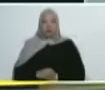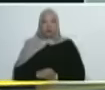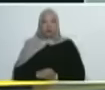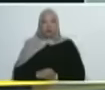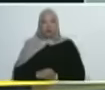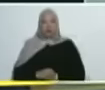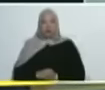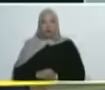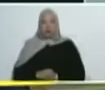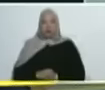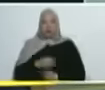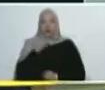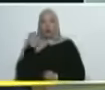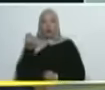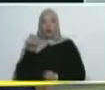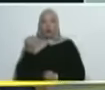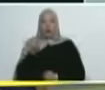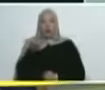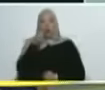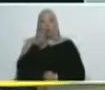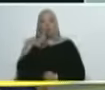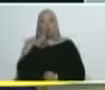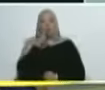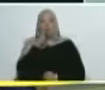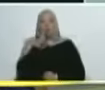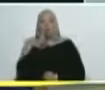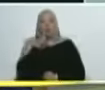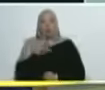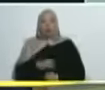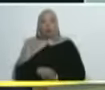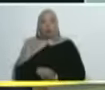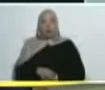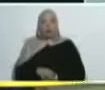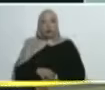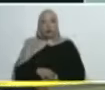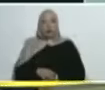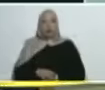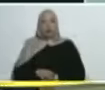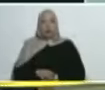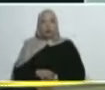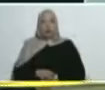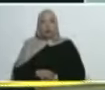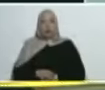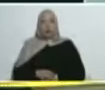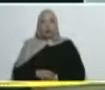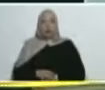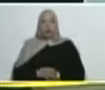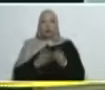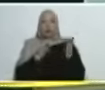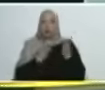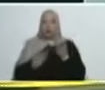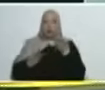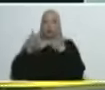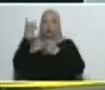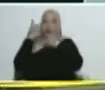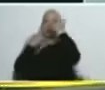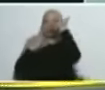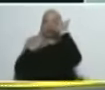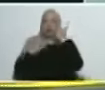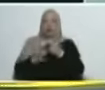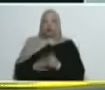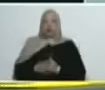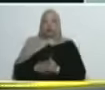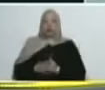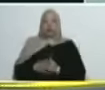Muchachos de la generación de oro, los recibió Chávez,